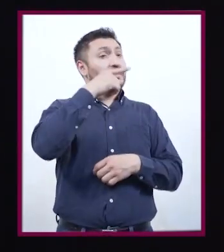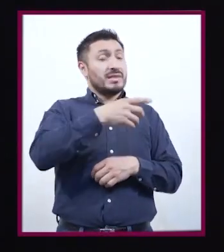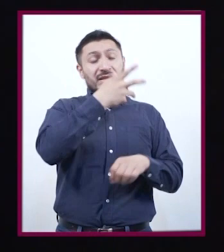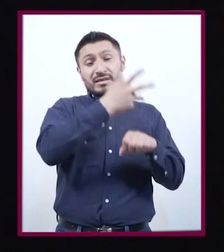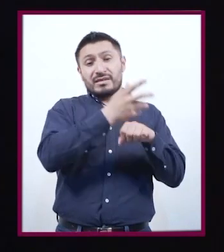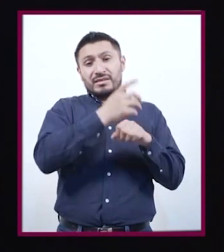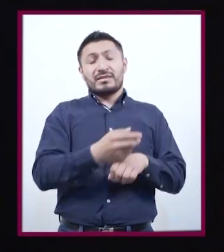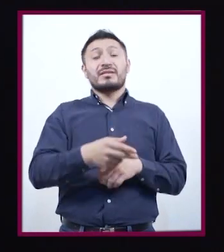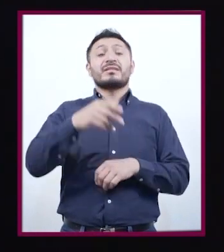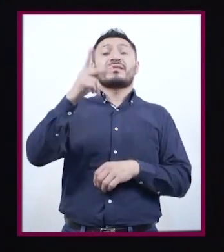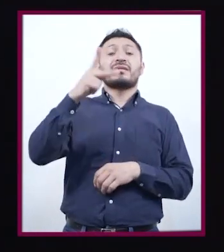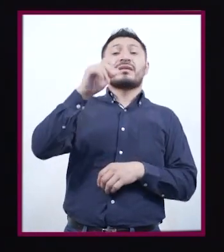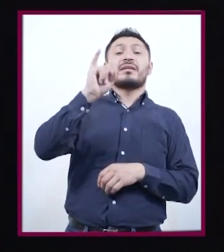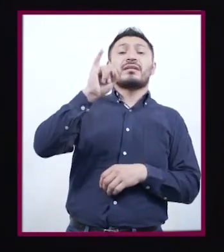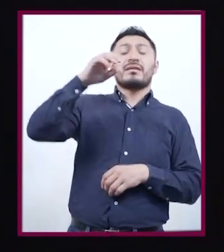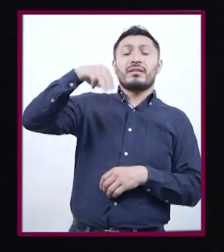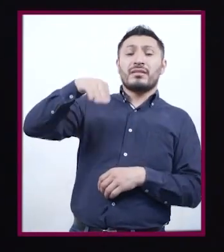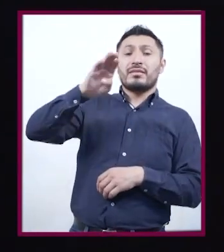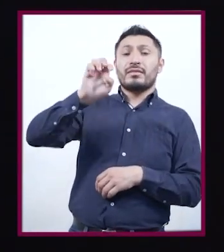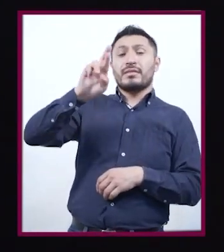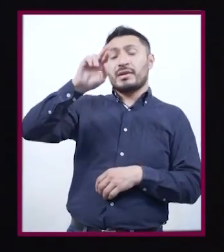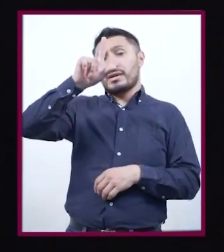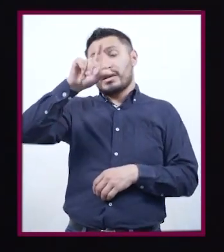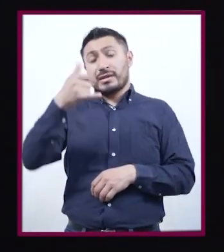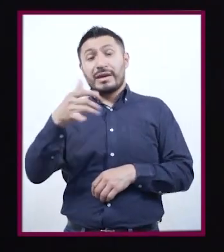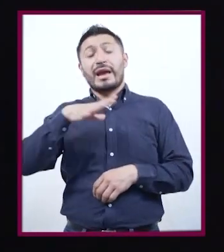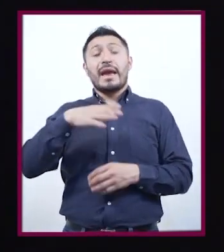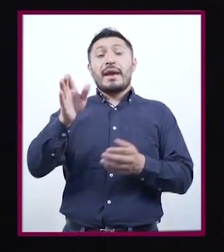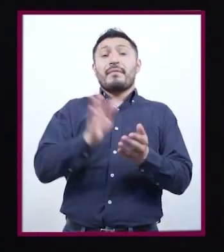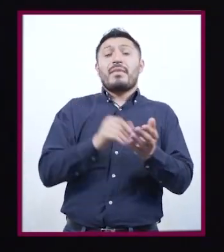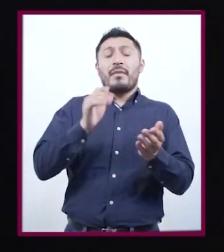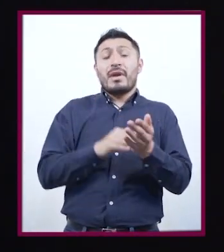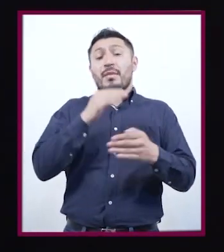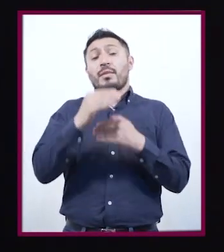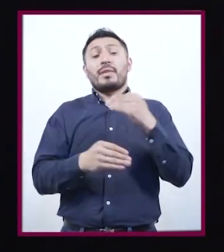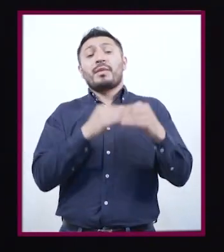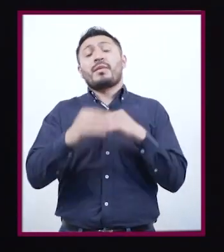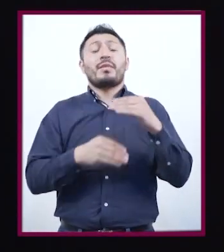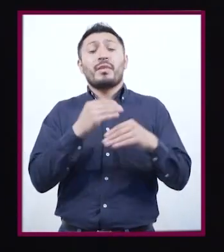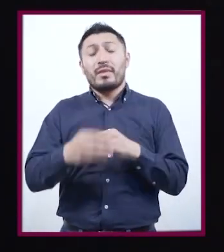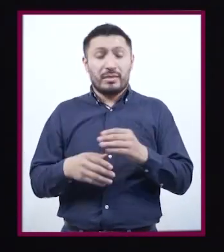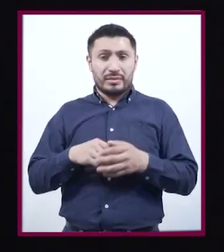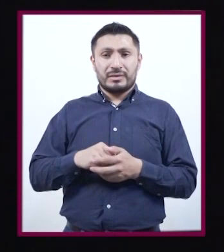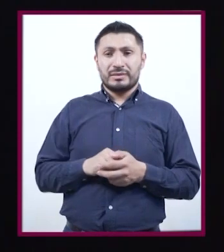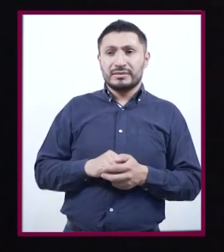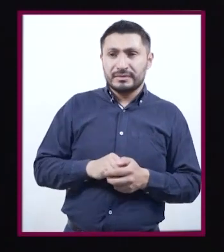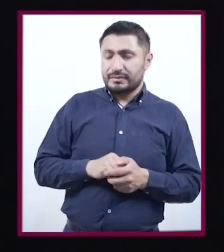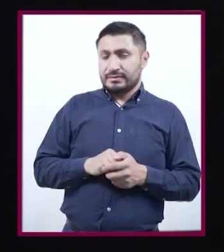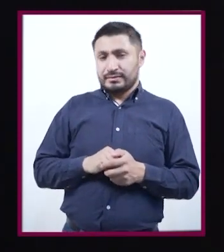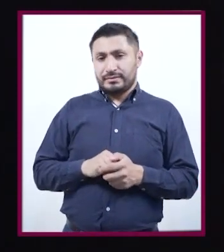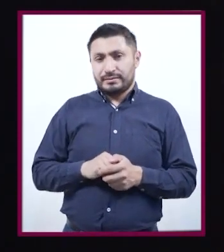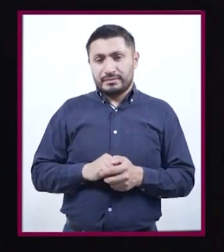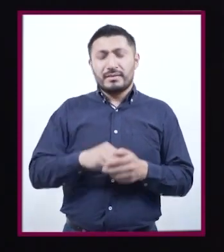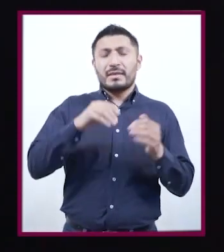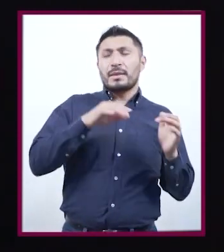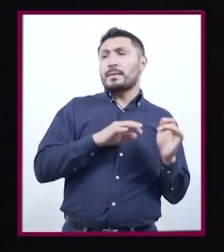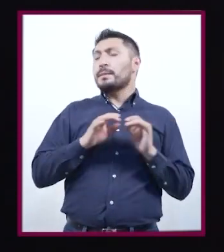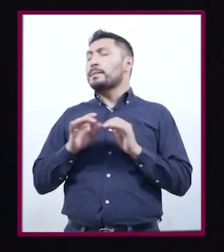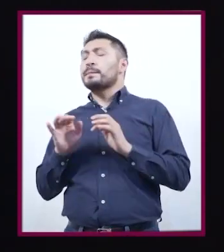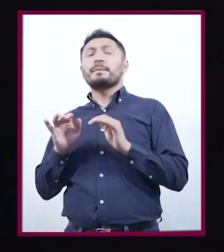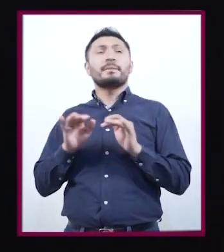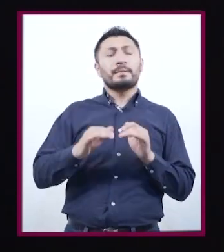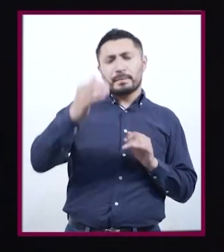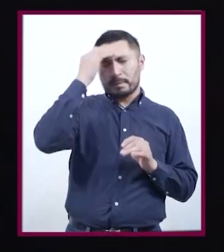apellido Kimberly, recorrieron varias plantas de pasta de papel de Alemania Austria y Escandinavia. Durante este